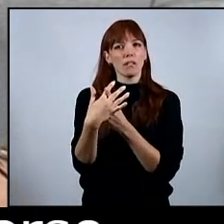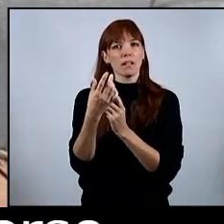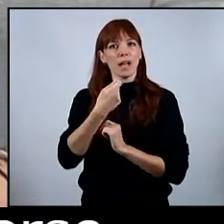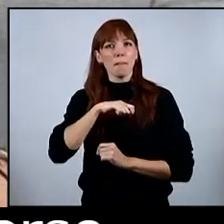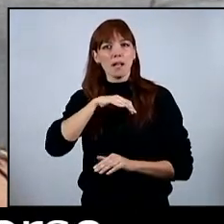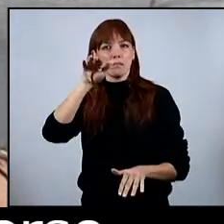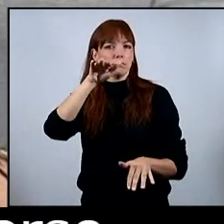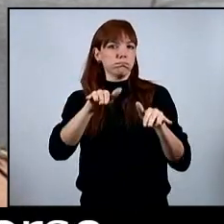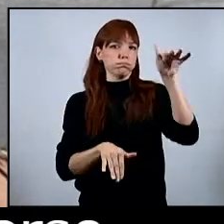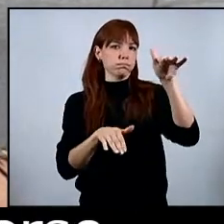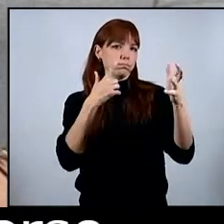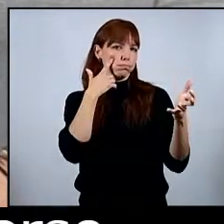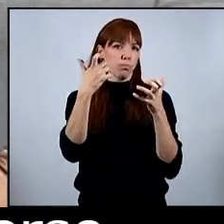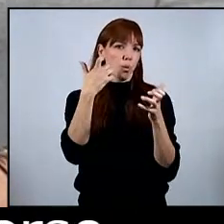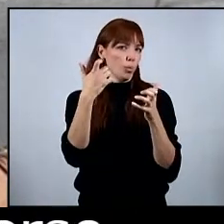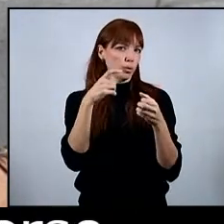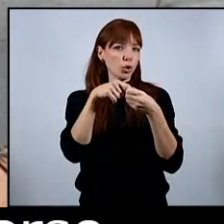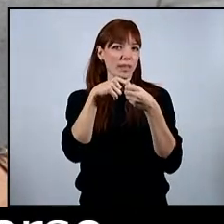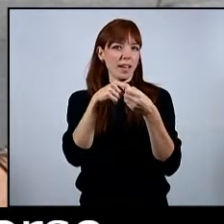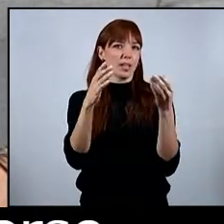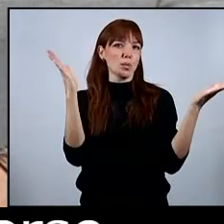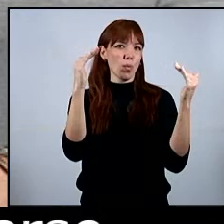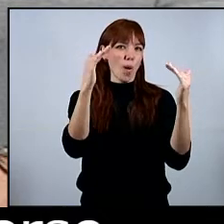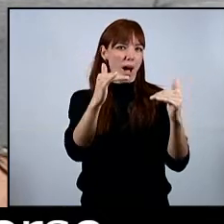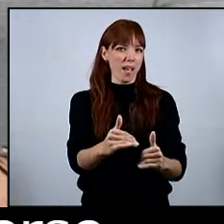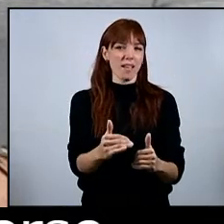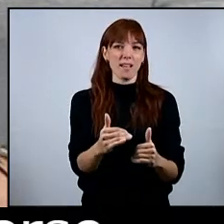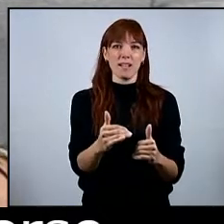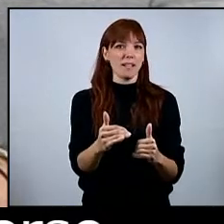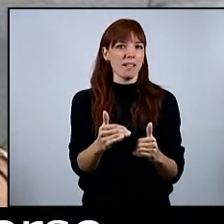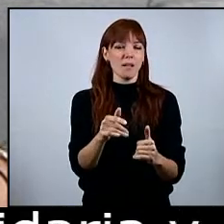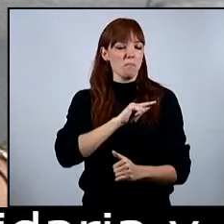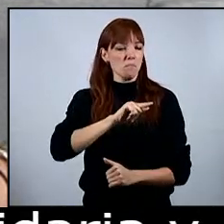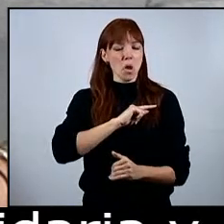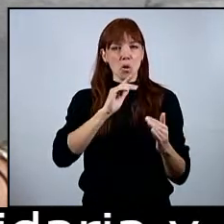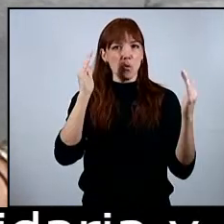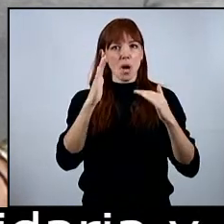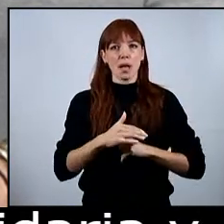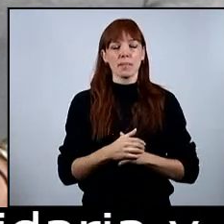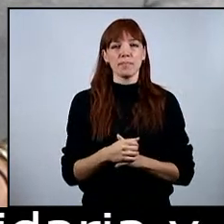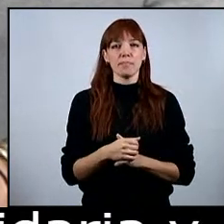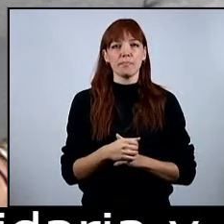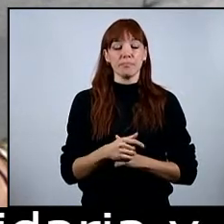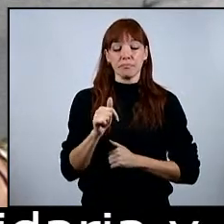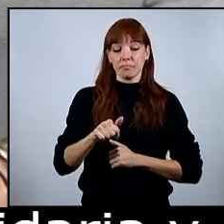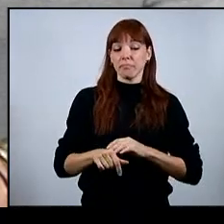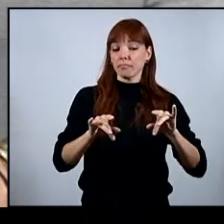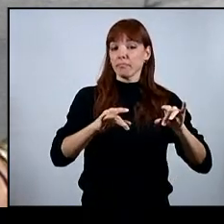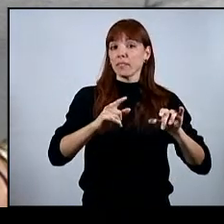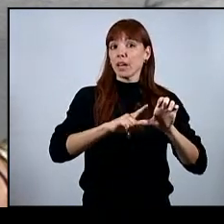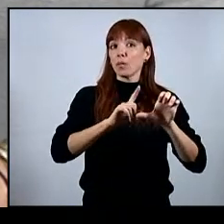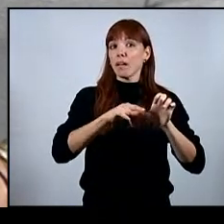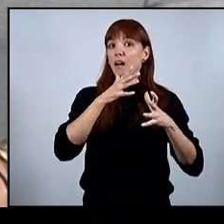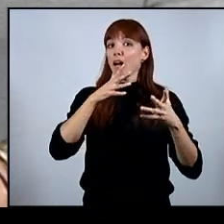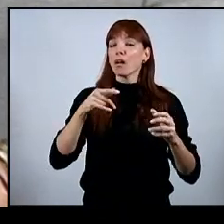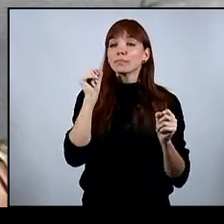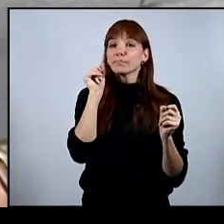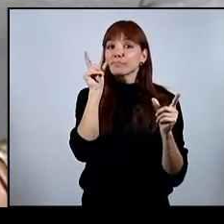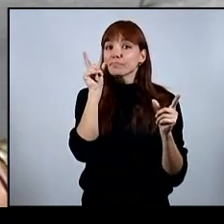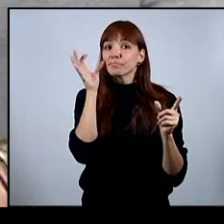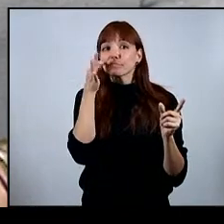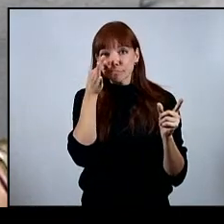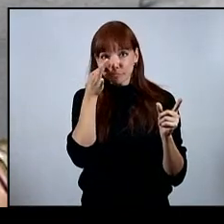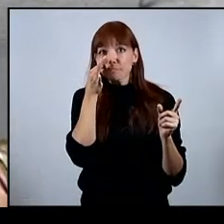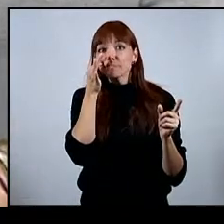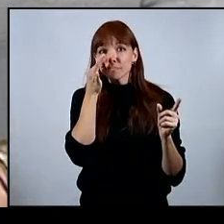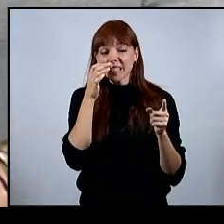asimétrica, insolidaria y sin fronteras morales. Nuestra región está asistiendo a un reparto económico que, desde luego, no se